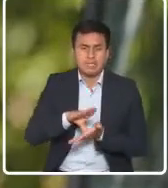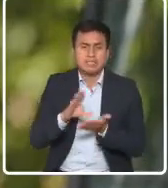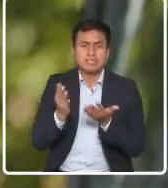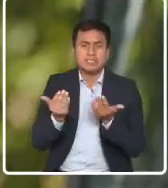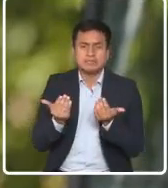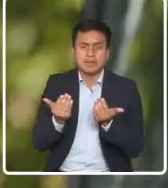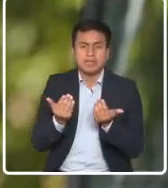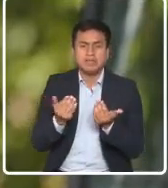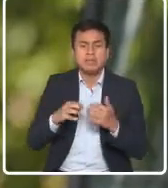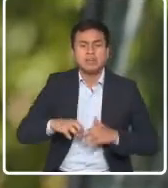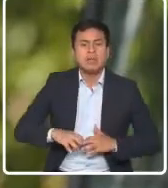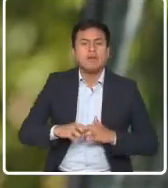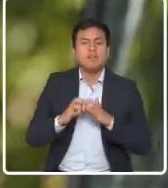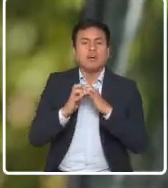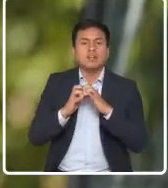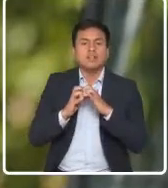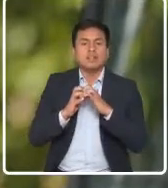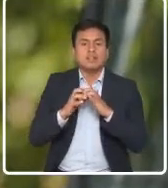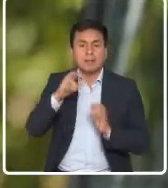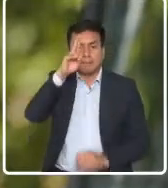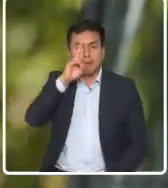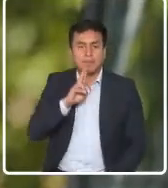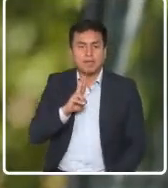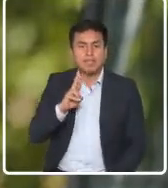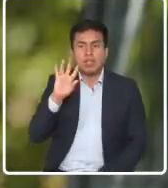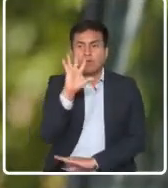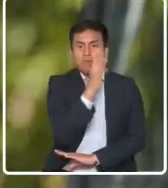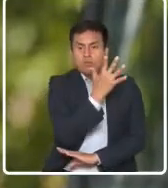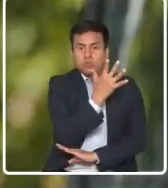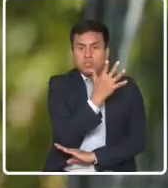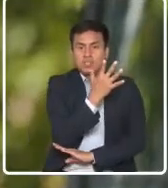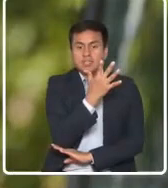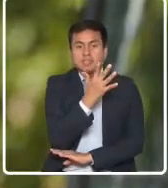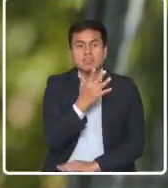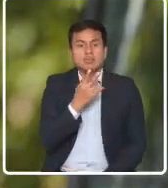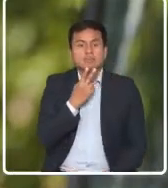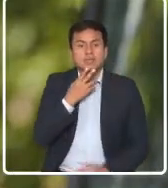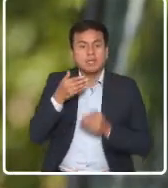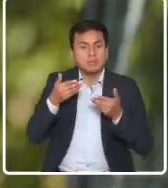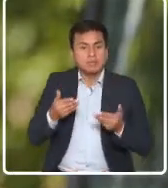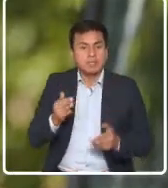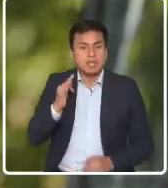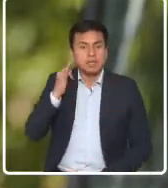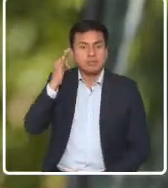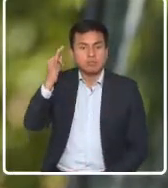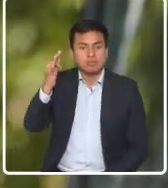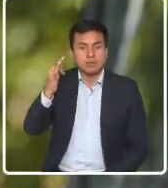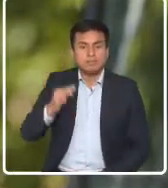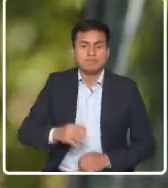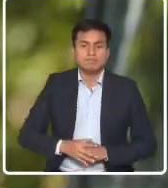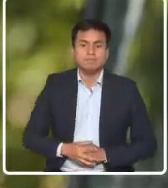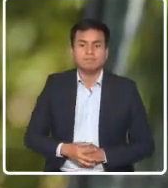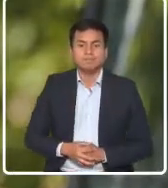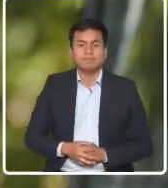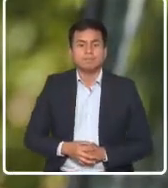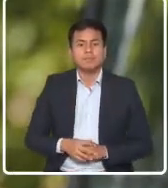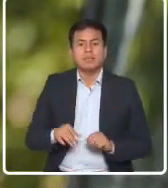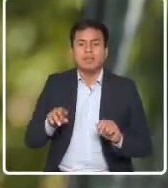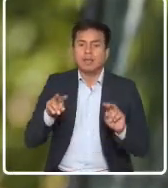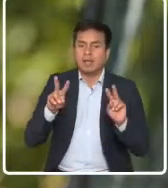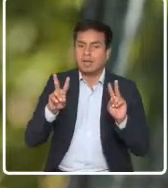espera para fortalecer el papel de los bosques en nuestra vida presente y futura.